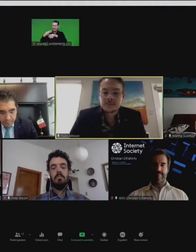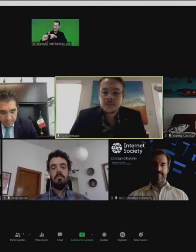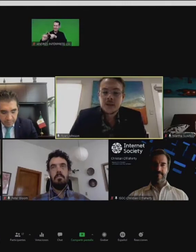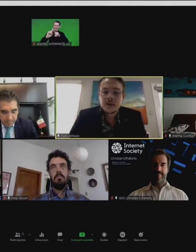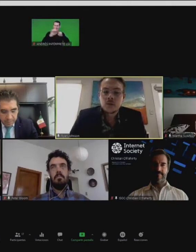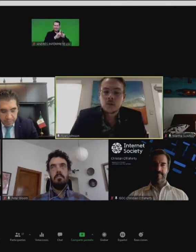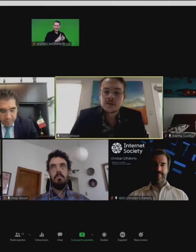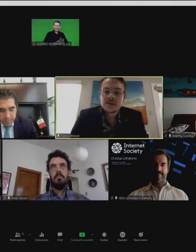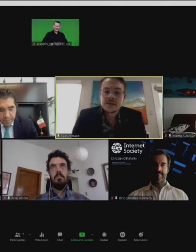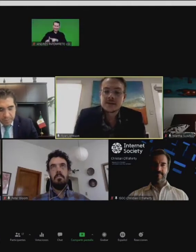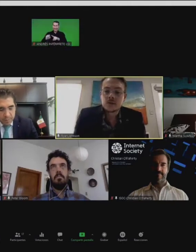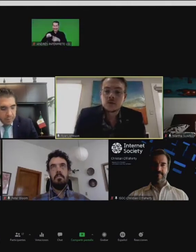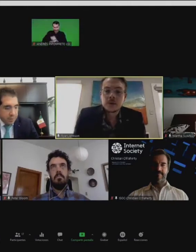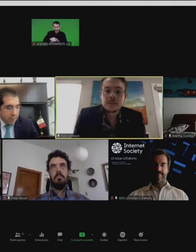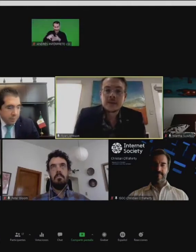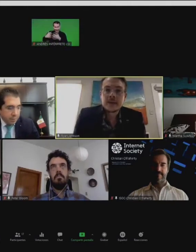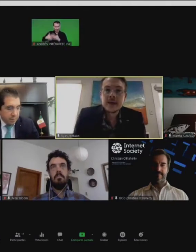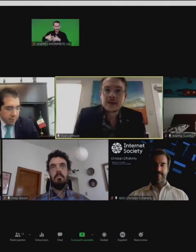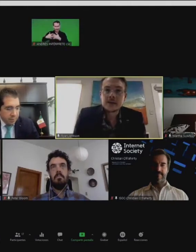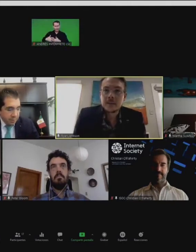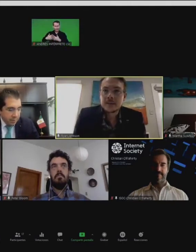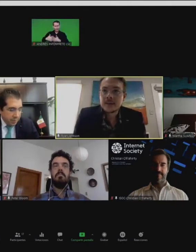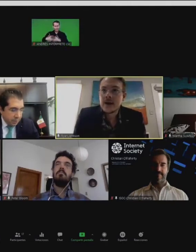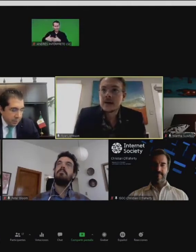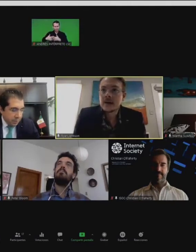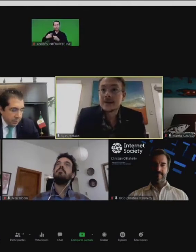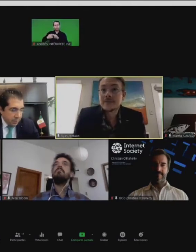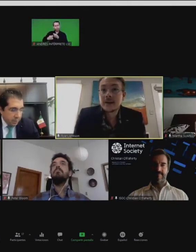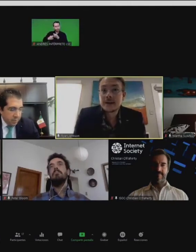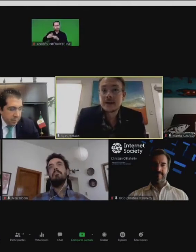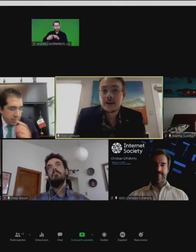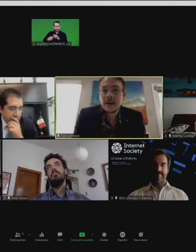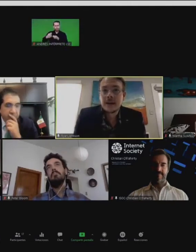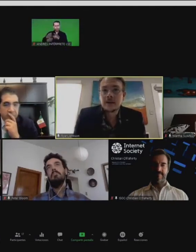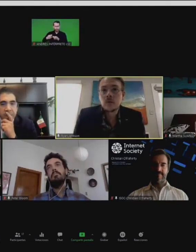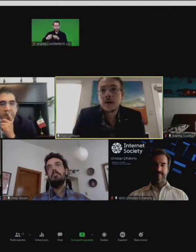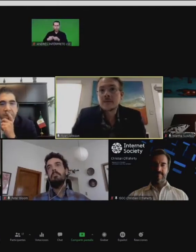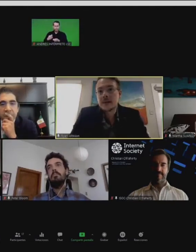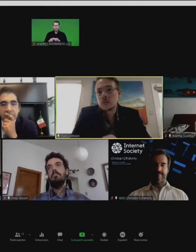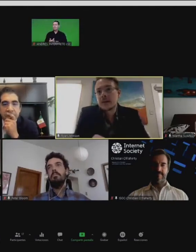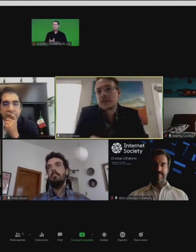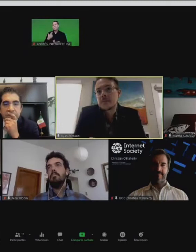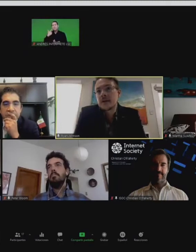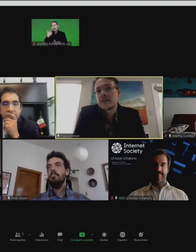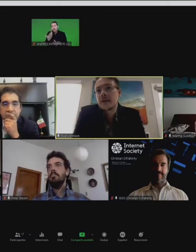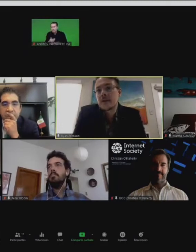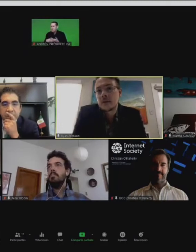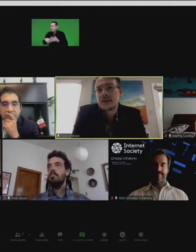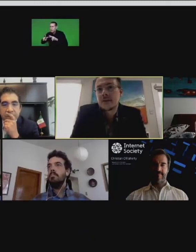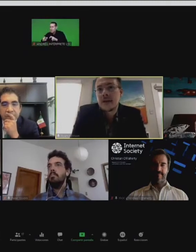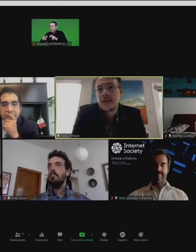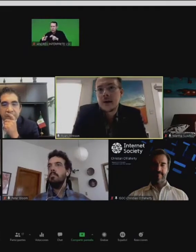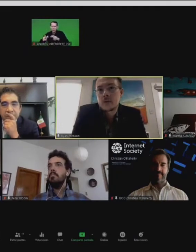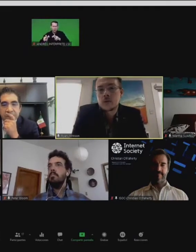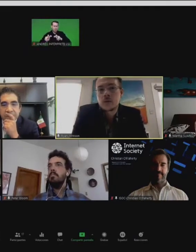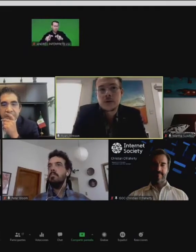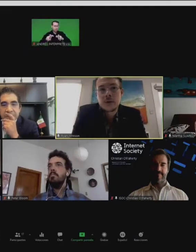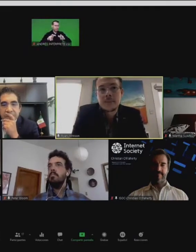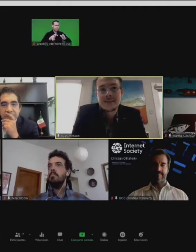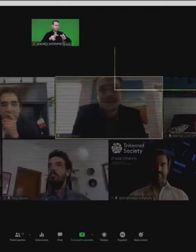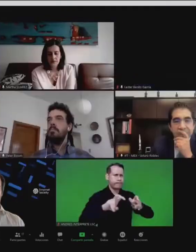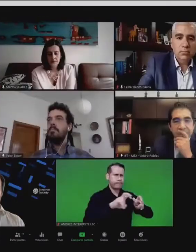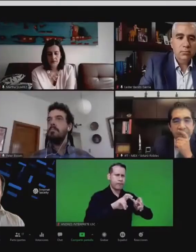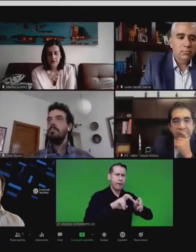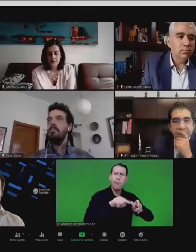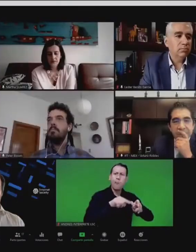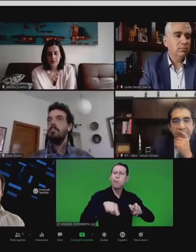Viasat. Entonces, nos permite experimentar y invertir en nuevas tecnologías para llevar conectividad a los usuarios